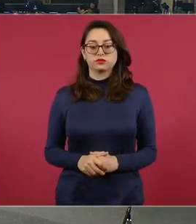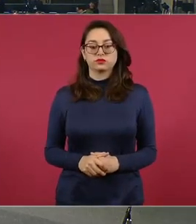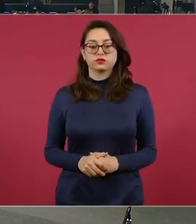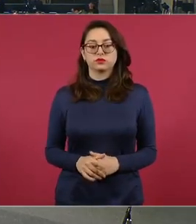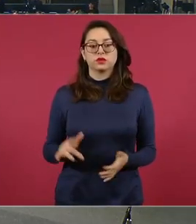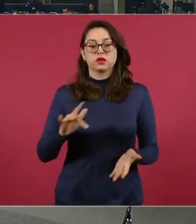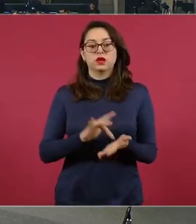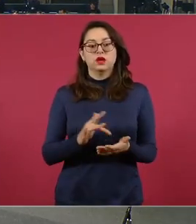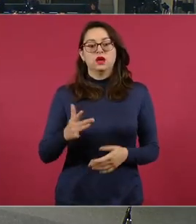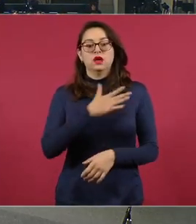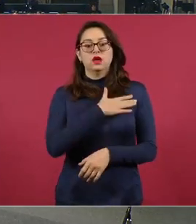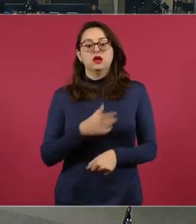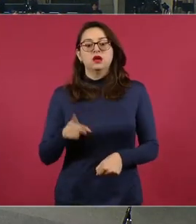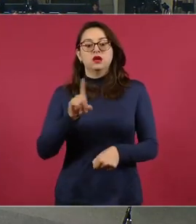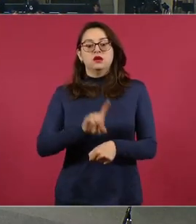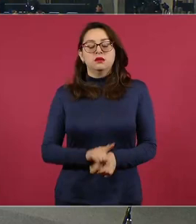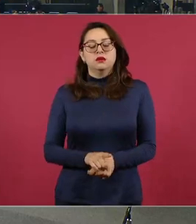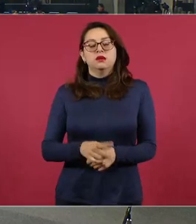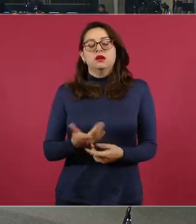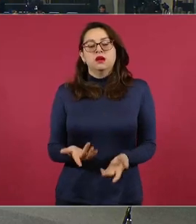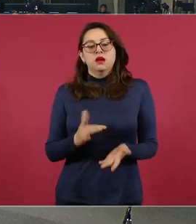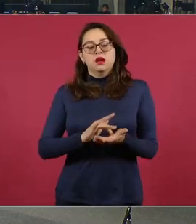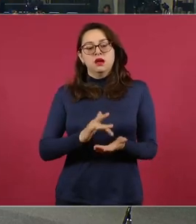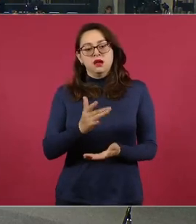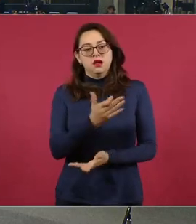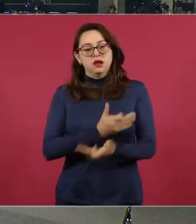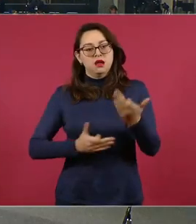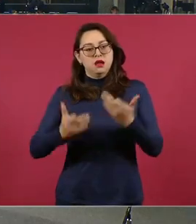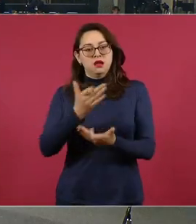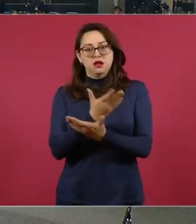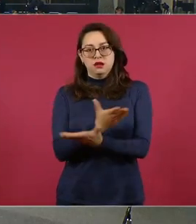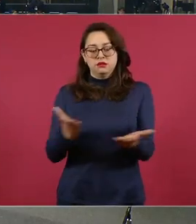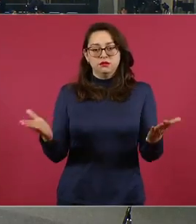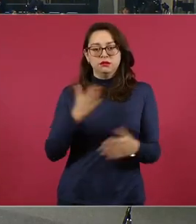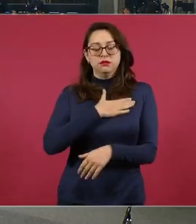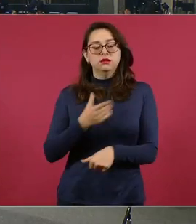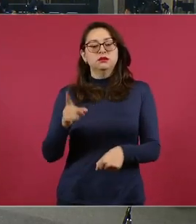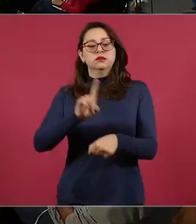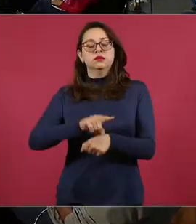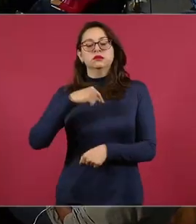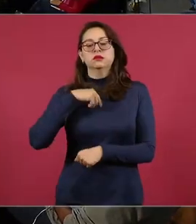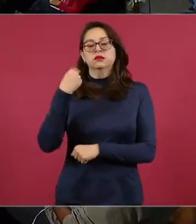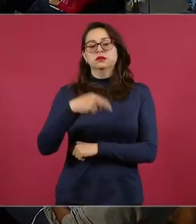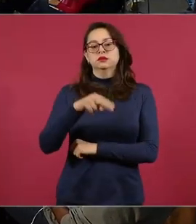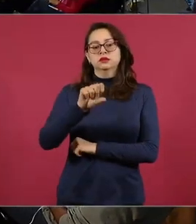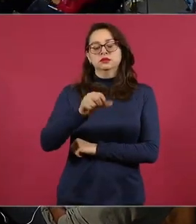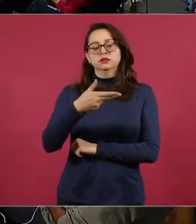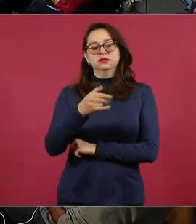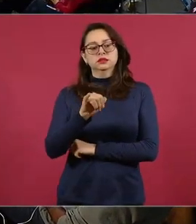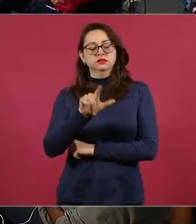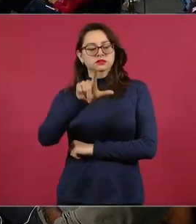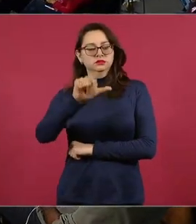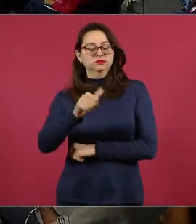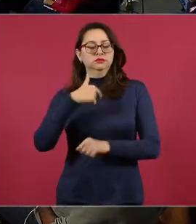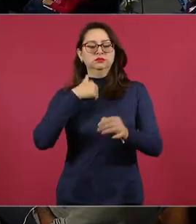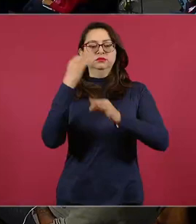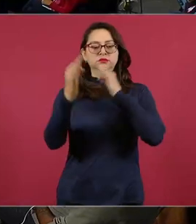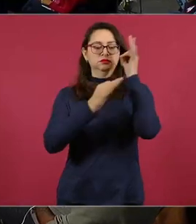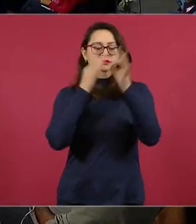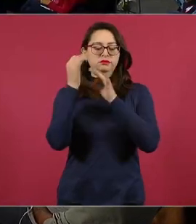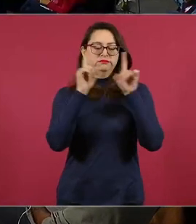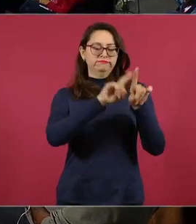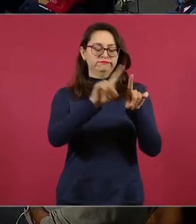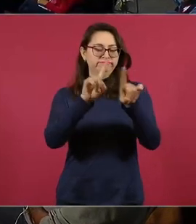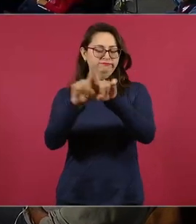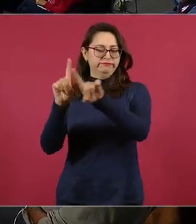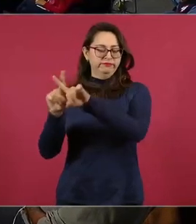Gracias, buenos días, presidente. Buenos días a todos. Shaila Rosagel, corresponsal del Grupo Gili, El Imparcial de Sonora, La Crónica de Mexicali y Frontera